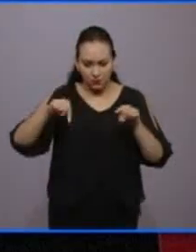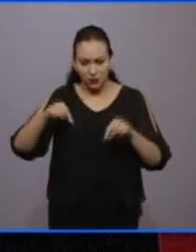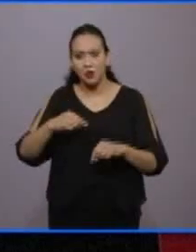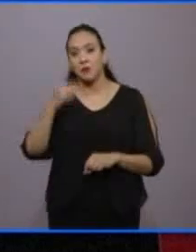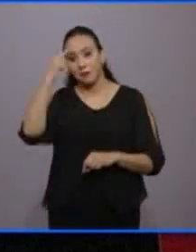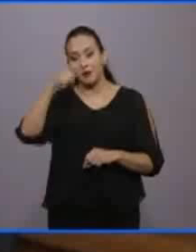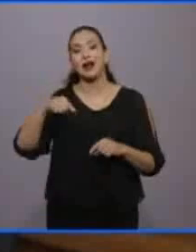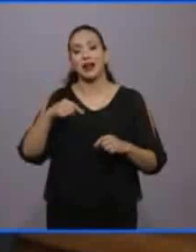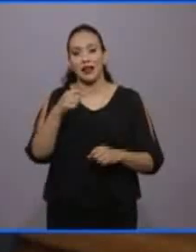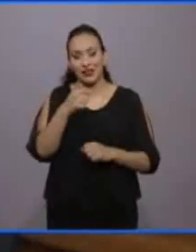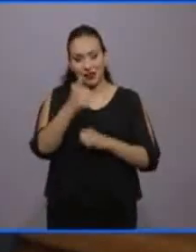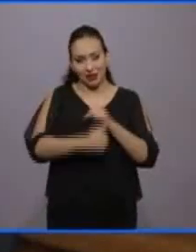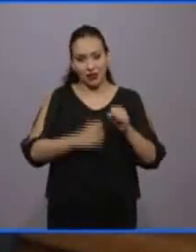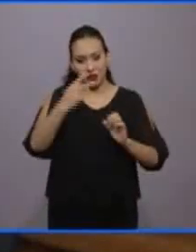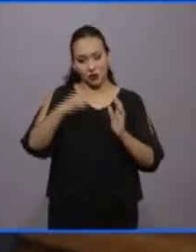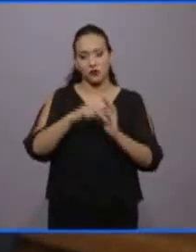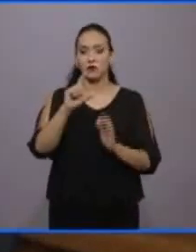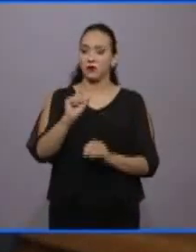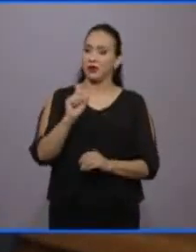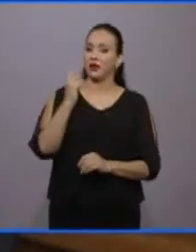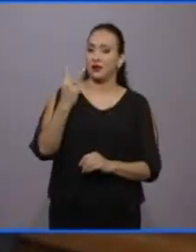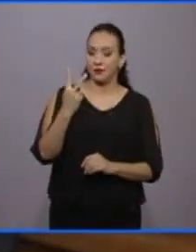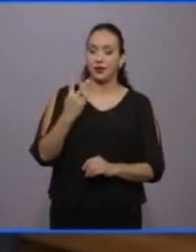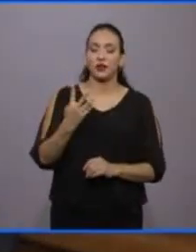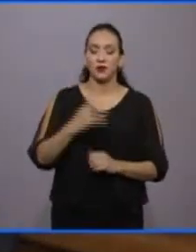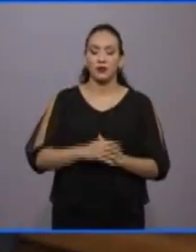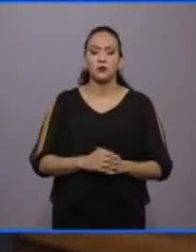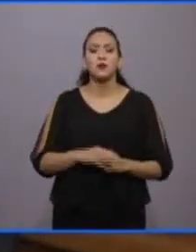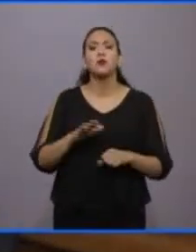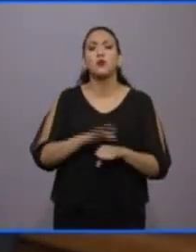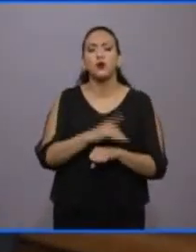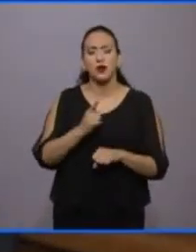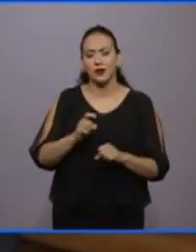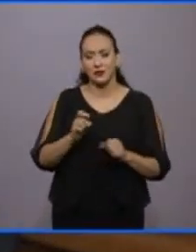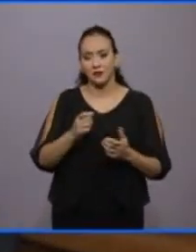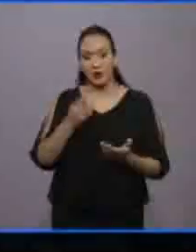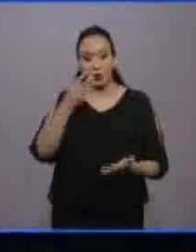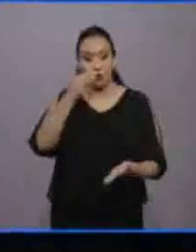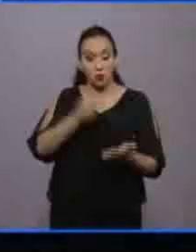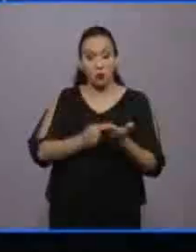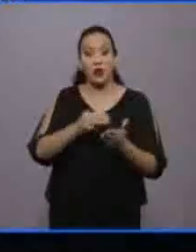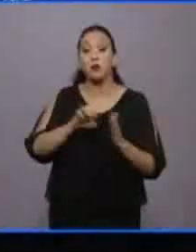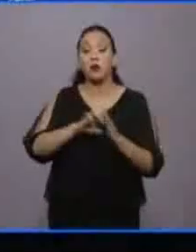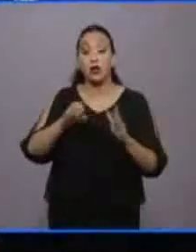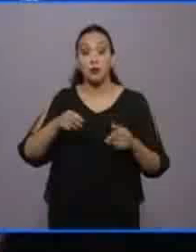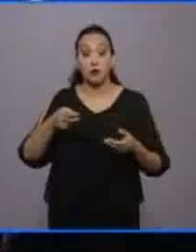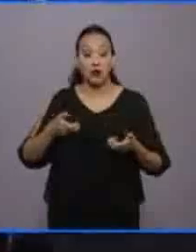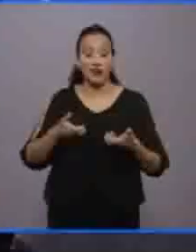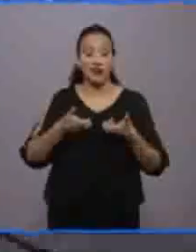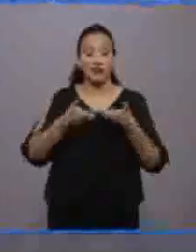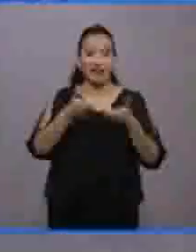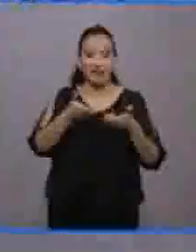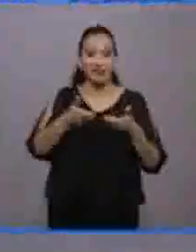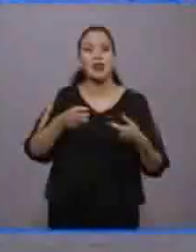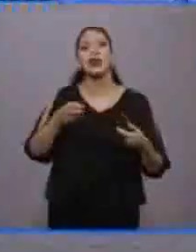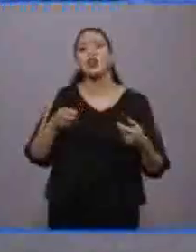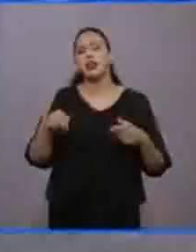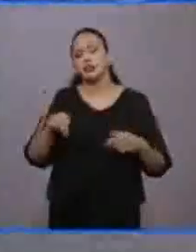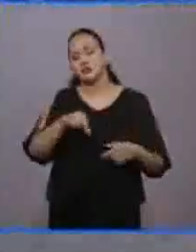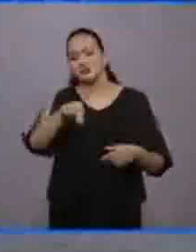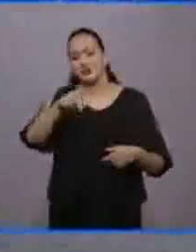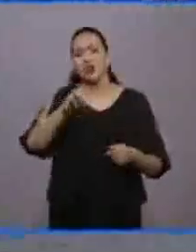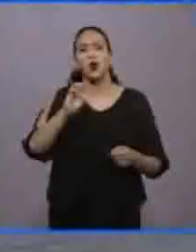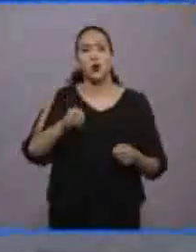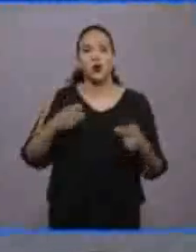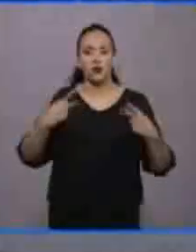fiscal 2024, entre ellas las que imponían multas por mendigar en lugares públicos y a las personas encargadas de la